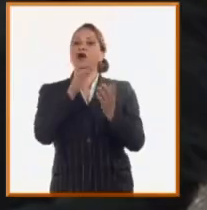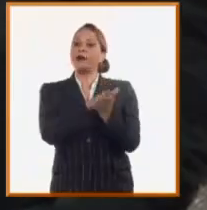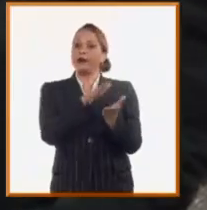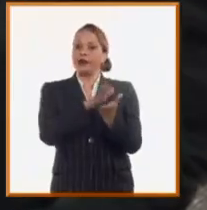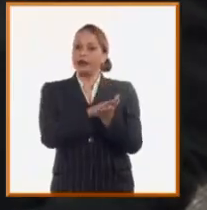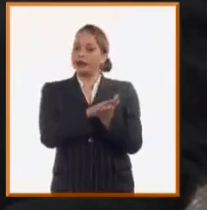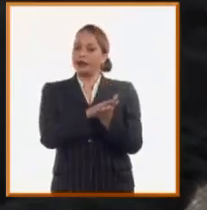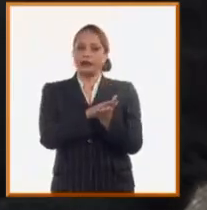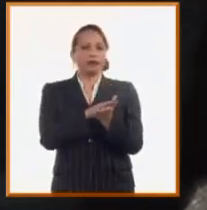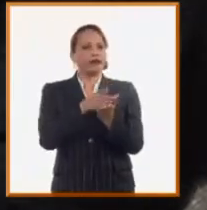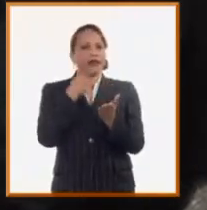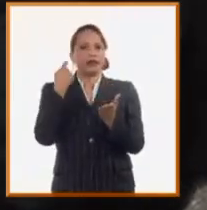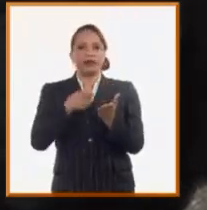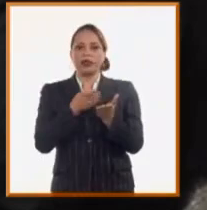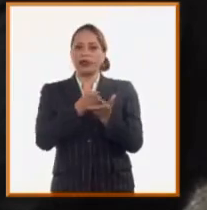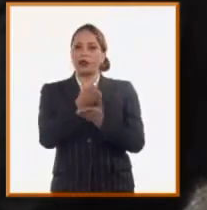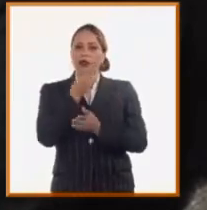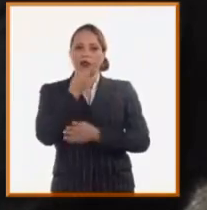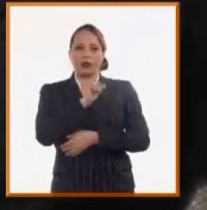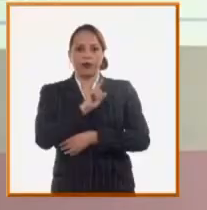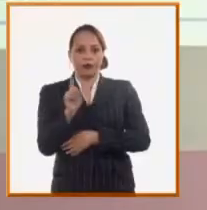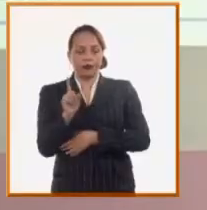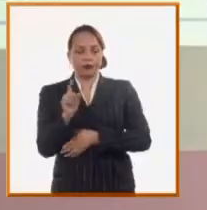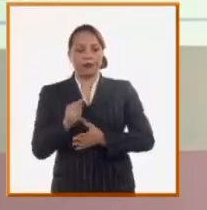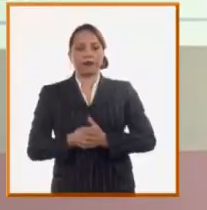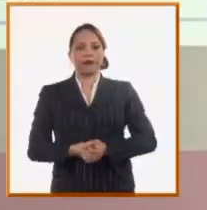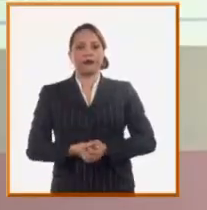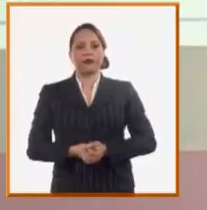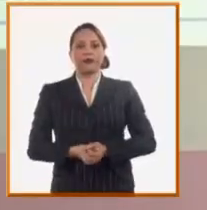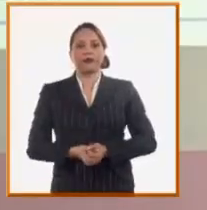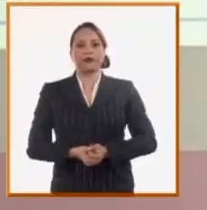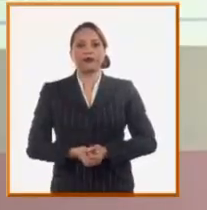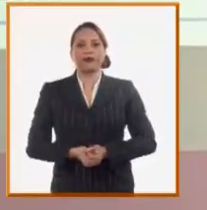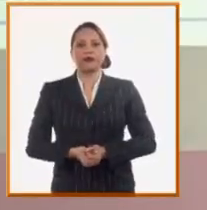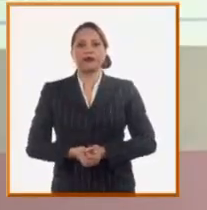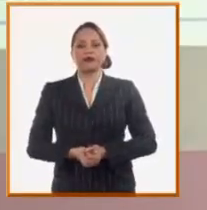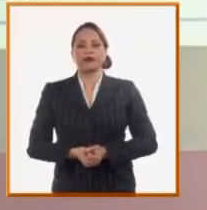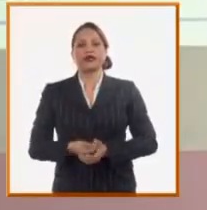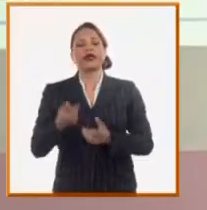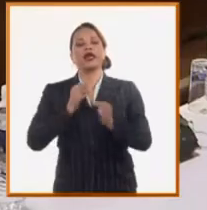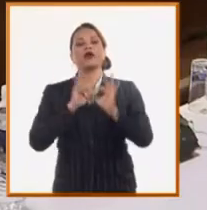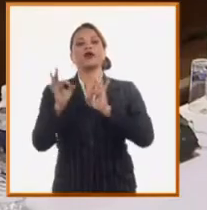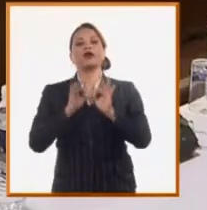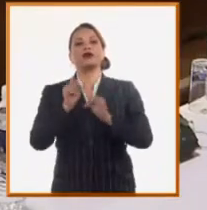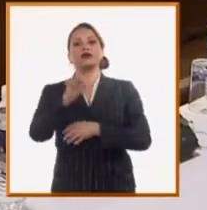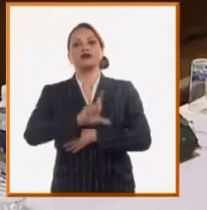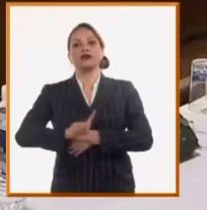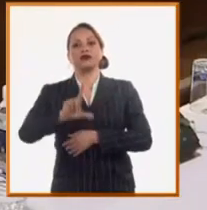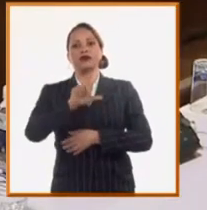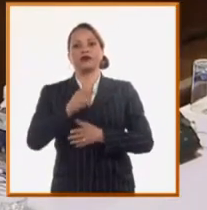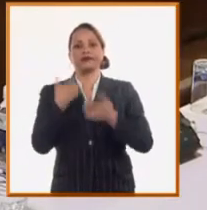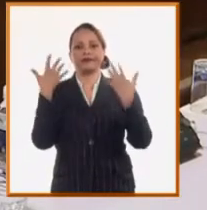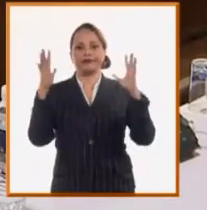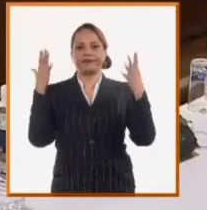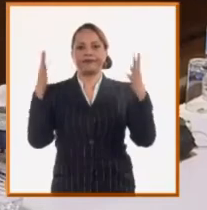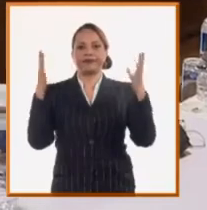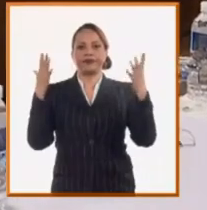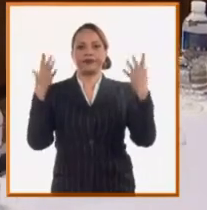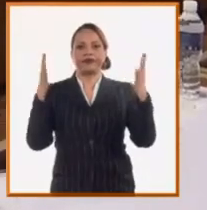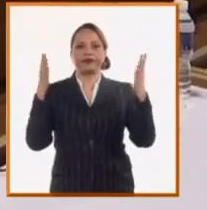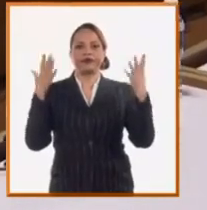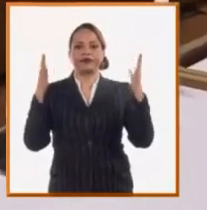perfeccionar, y por supuesto seguir profundizando, los mecanismos de protección social.